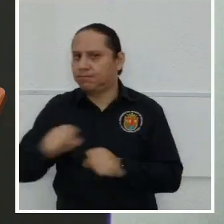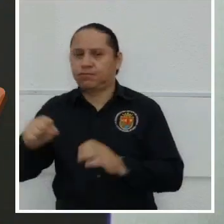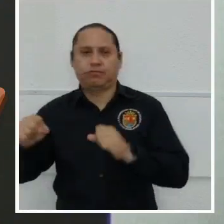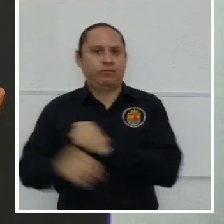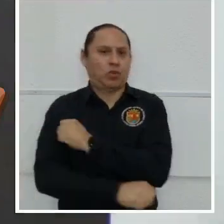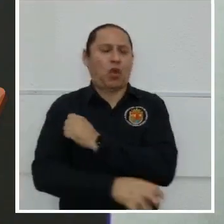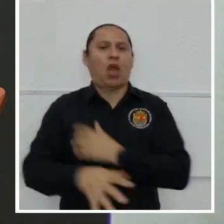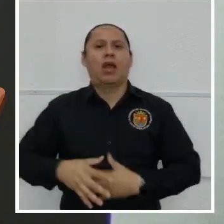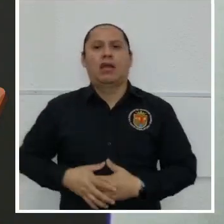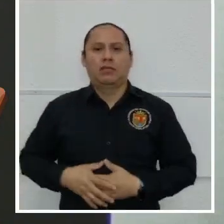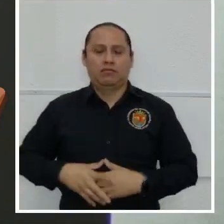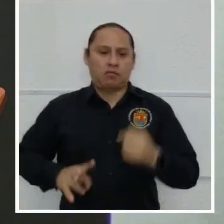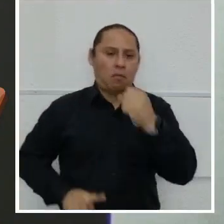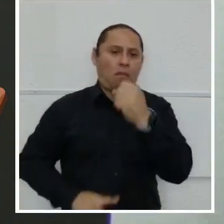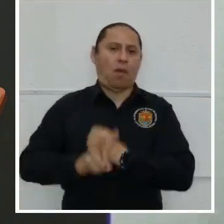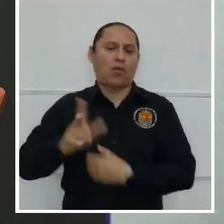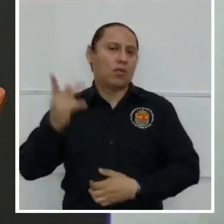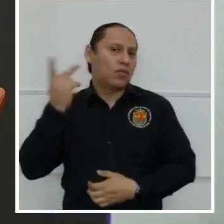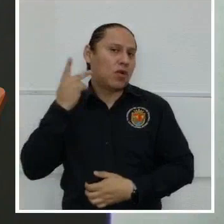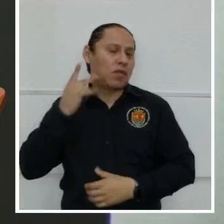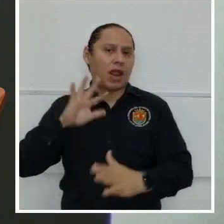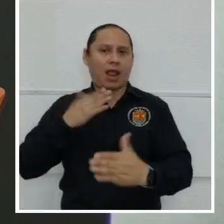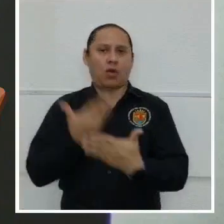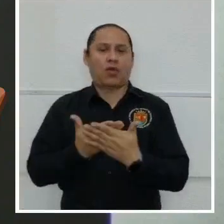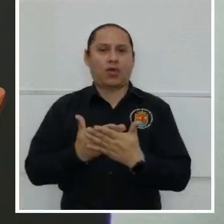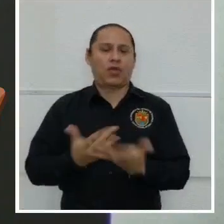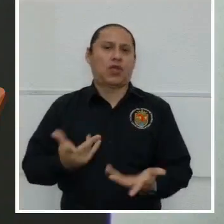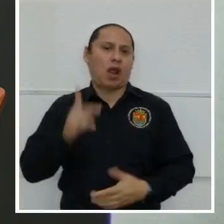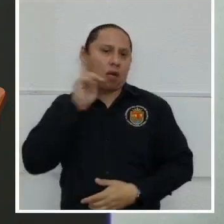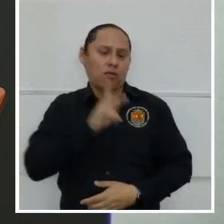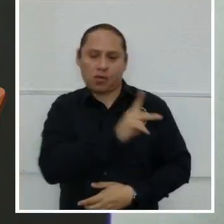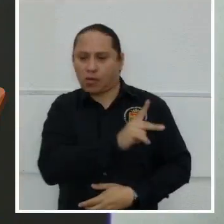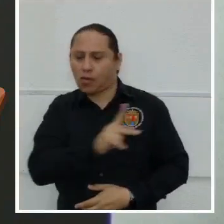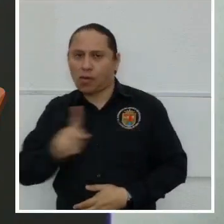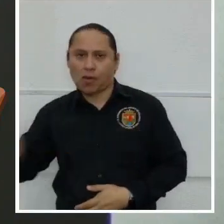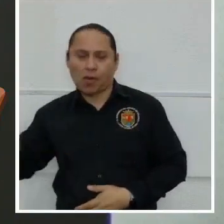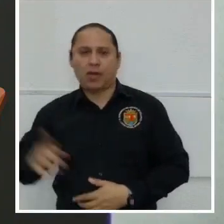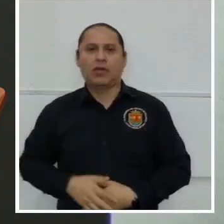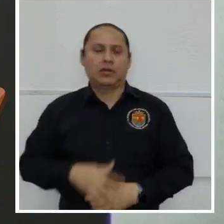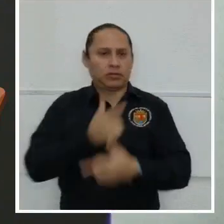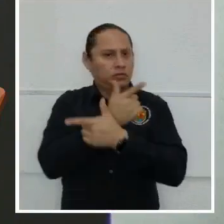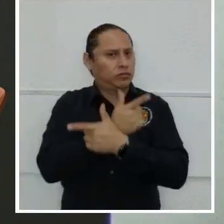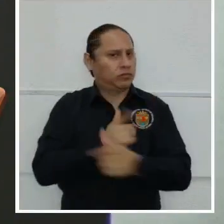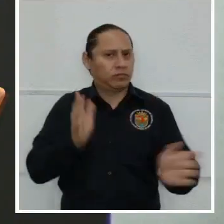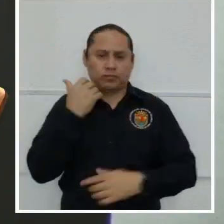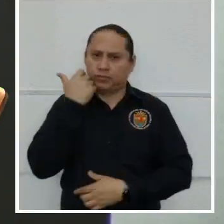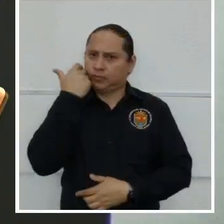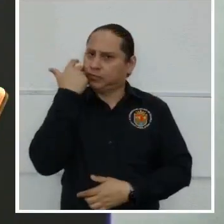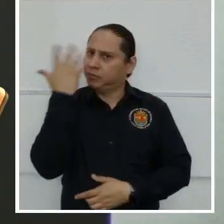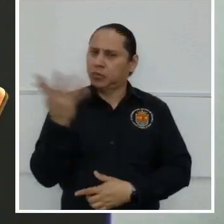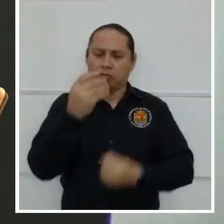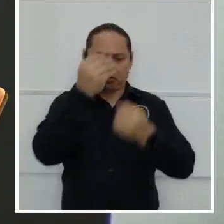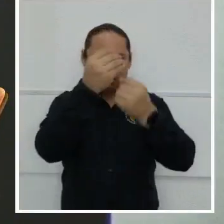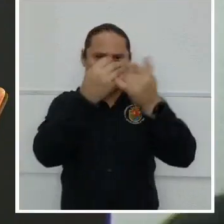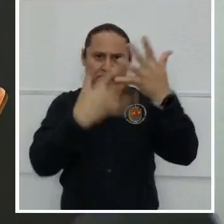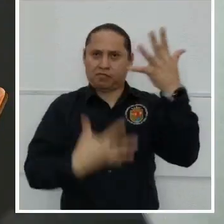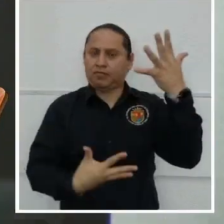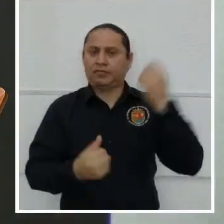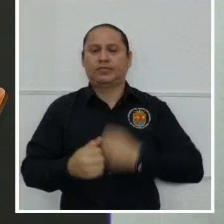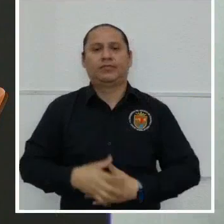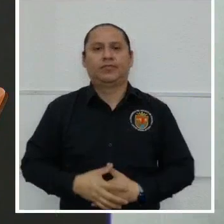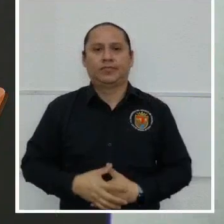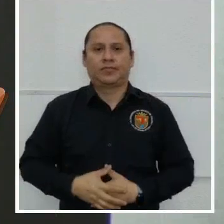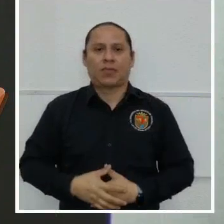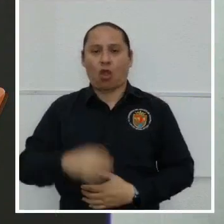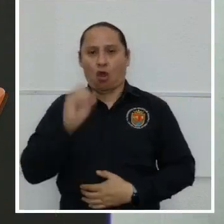por violencia política contra las mujeres en razón de género, en cualquiera de sus modalidades y tipos, o